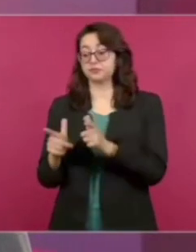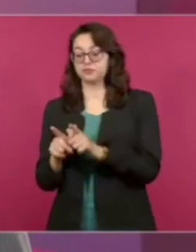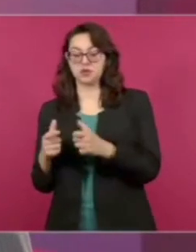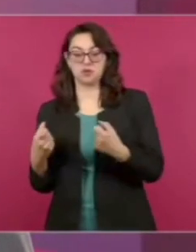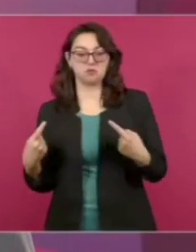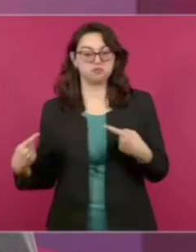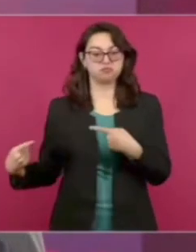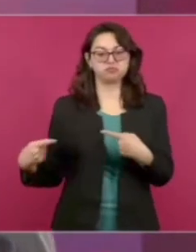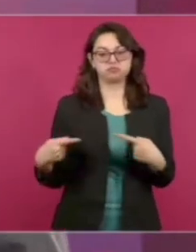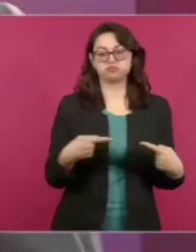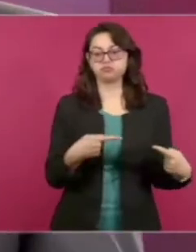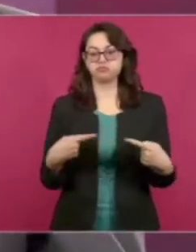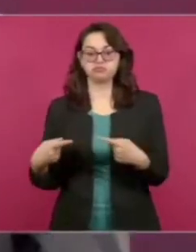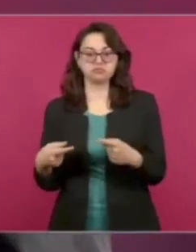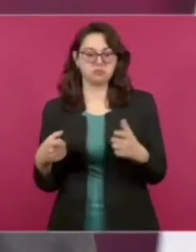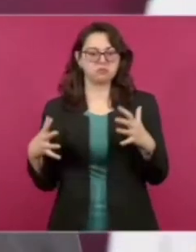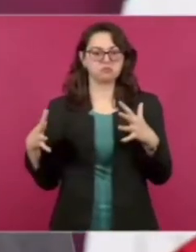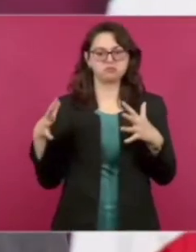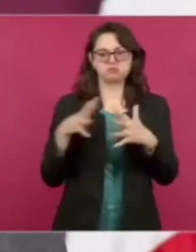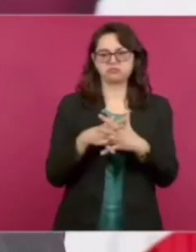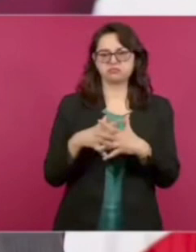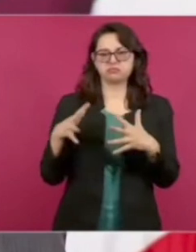afortunadamente no han habido